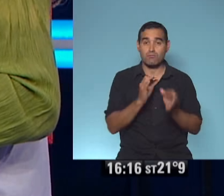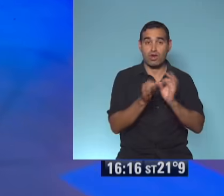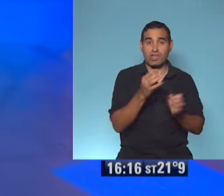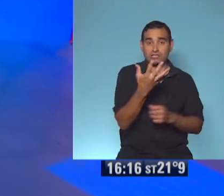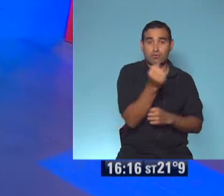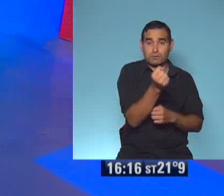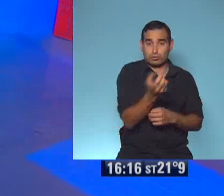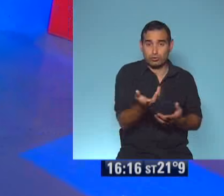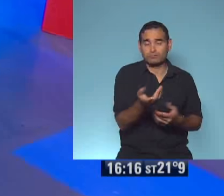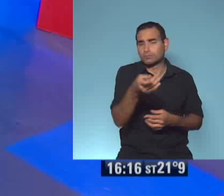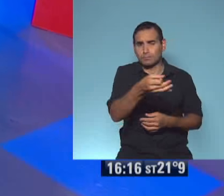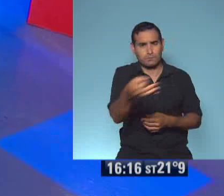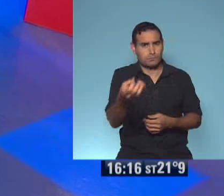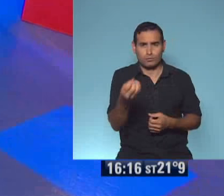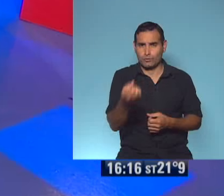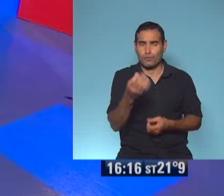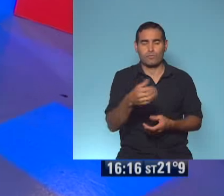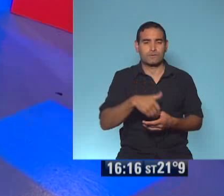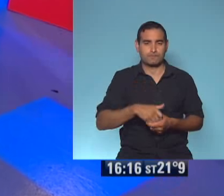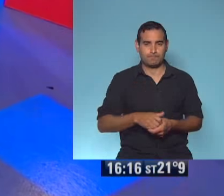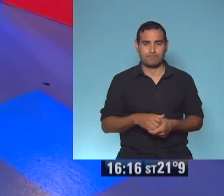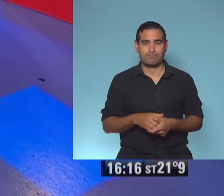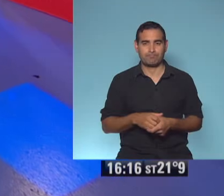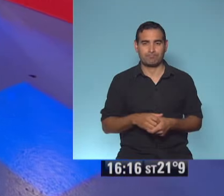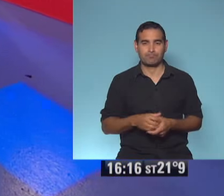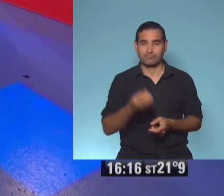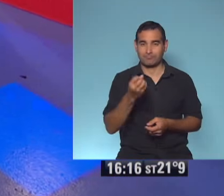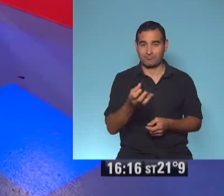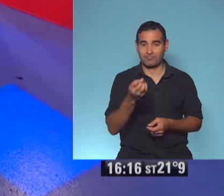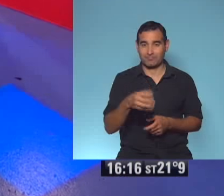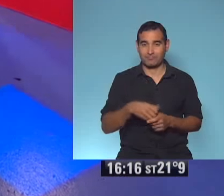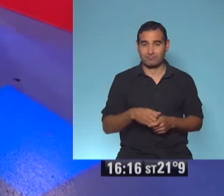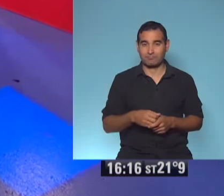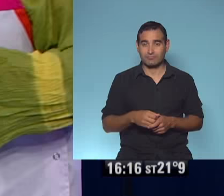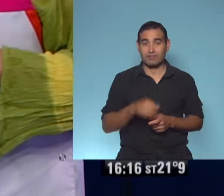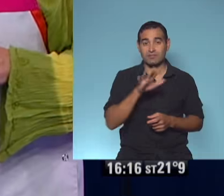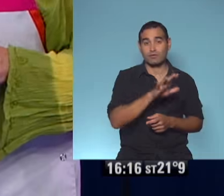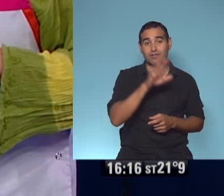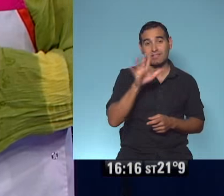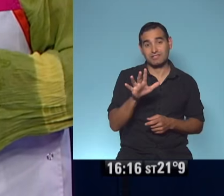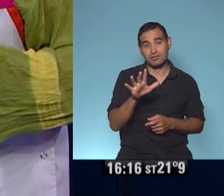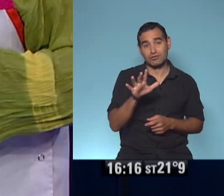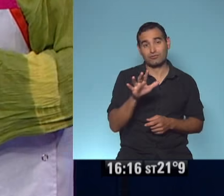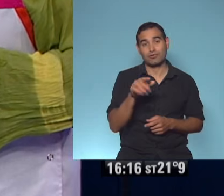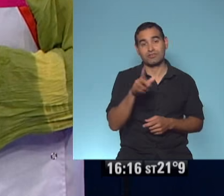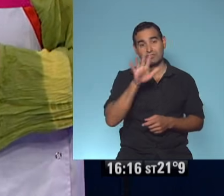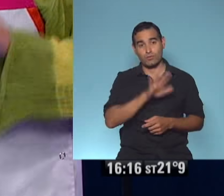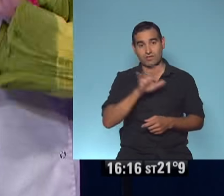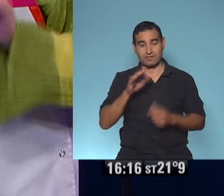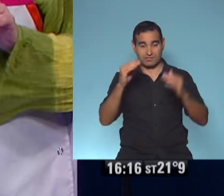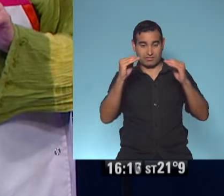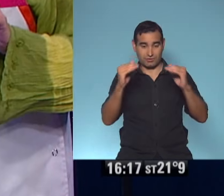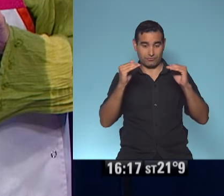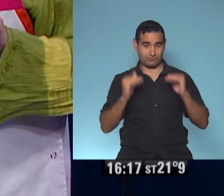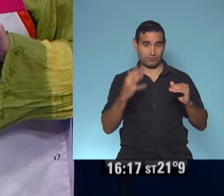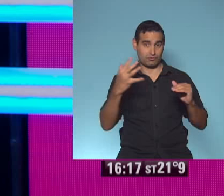5, por ejemplo, ¿no? Perfecto, perfecto. Muy bien. Ahí buenísimo. Está. 55 de una forma y 55 de